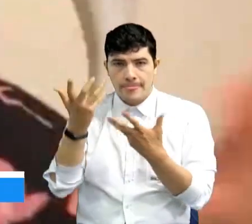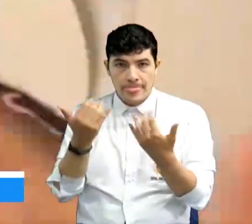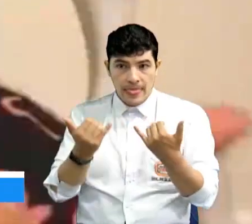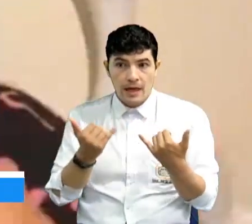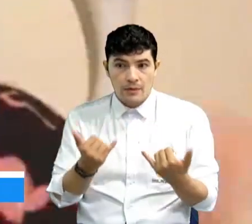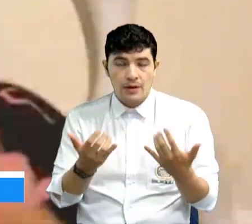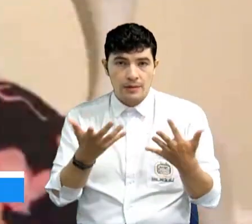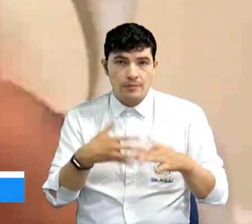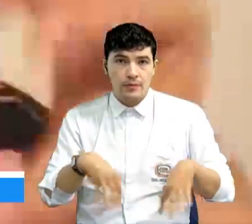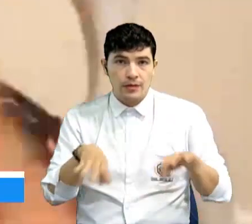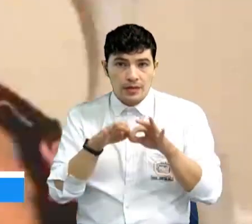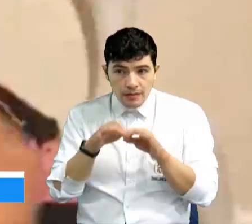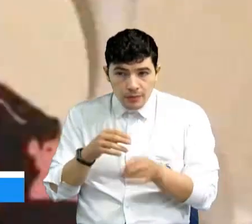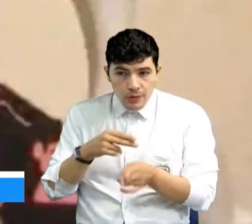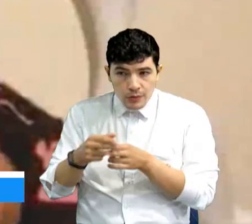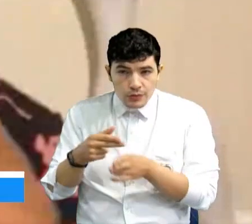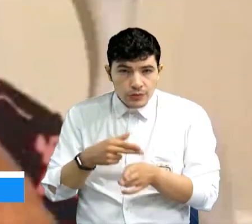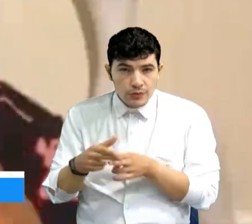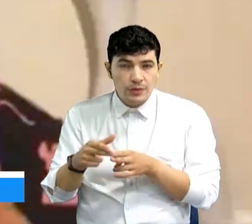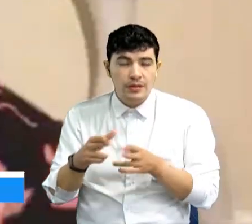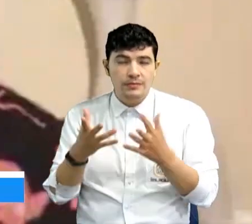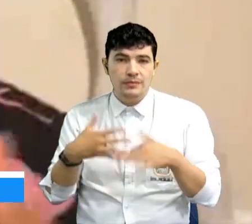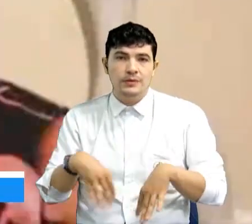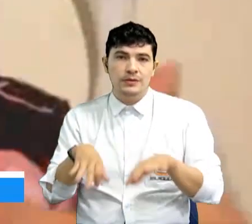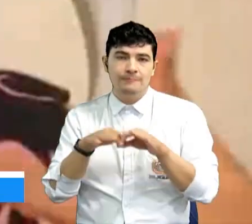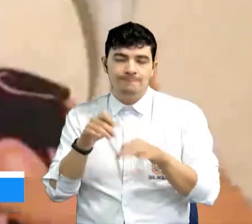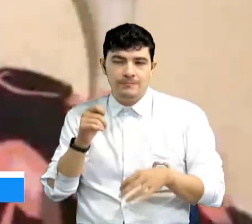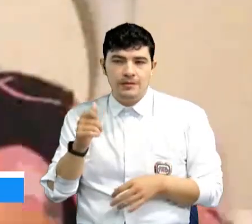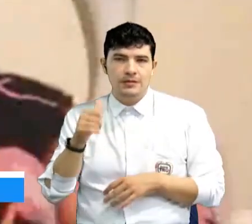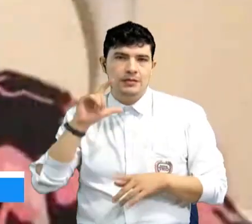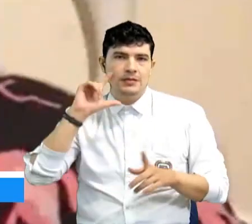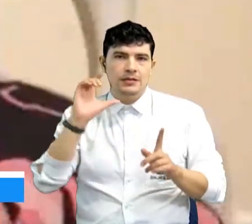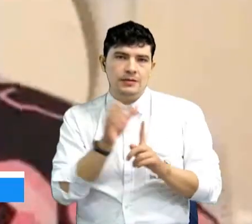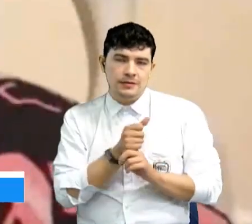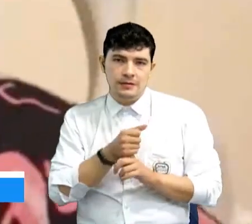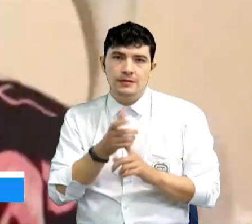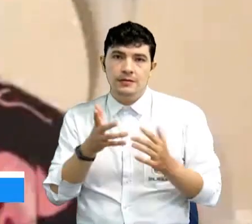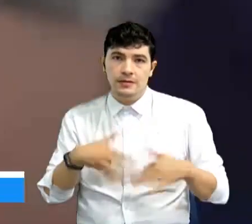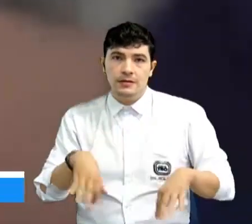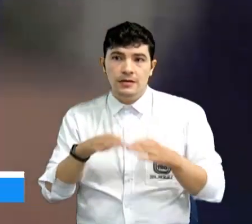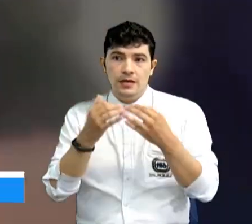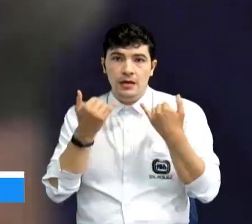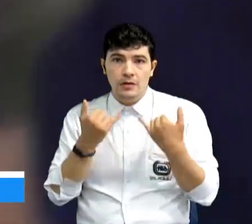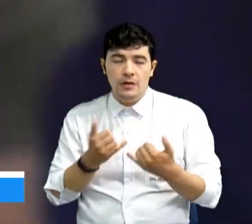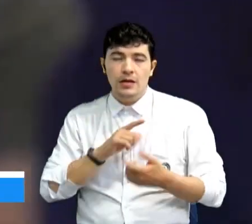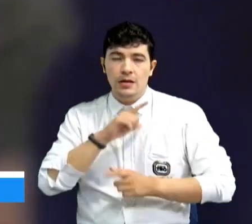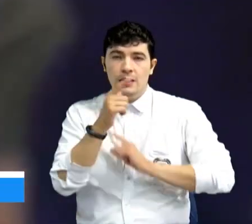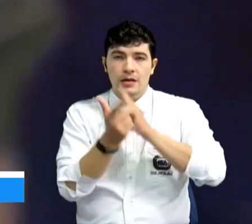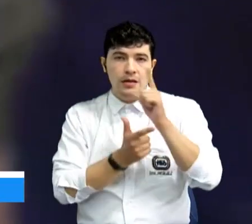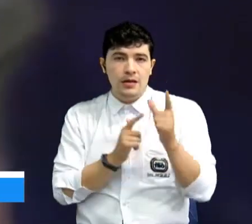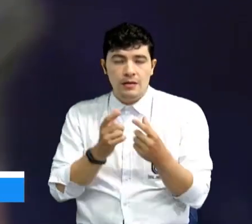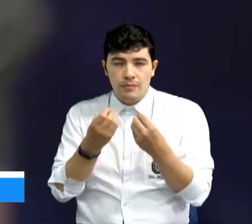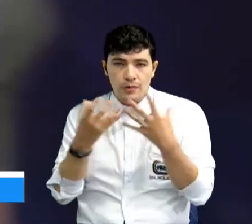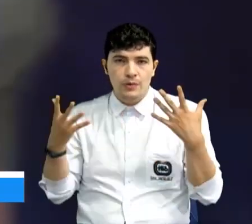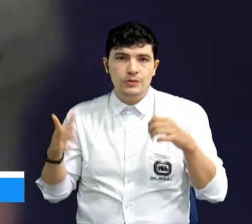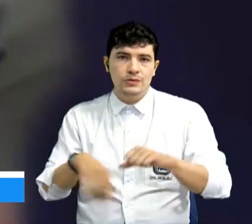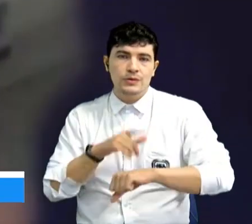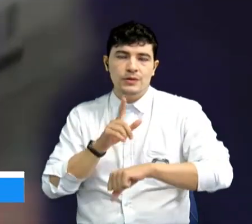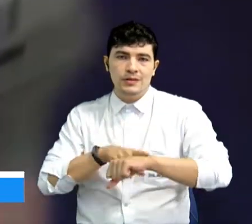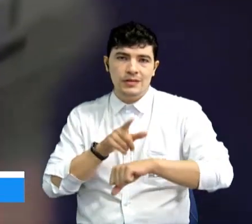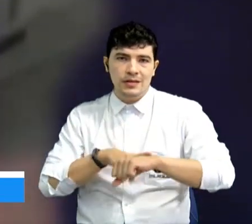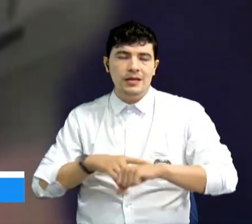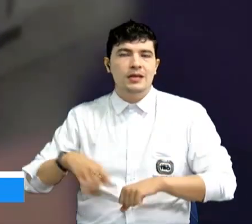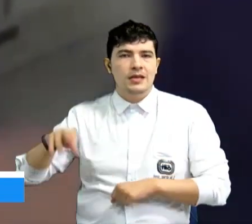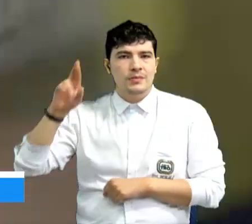pues la vacuna ya está cerca la luz al final del túnel ya ser como una maratón ya vamos en esta maratón muchísimo tiempo el 40